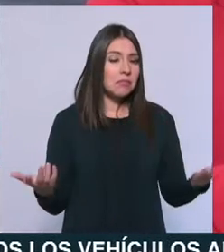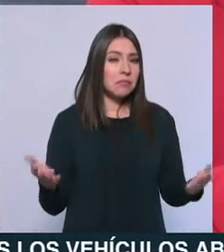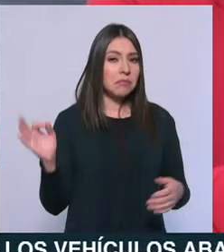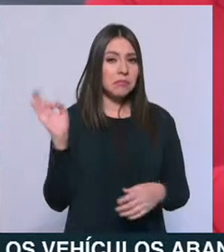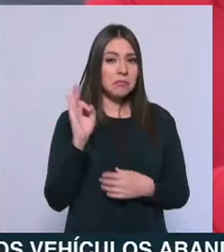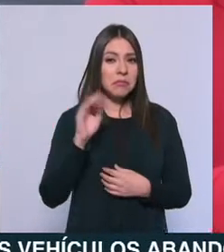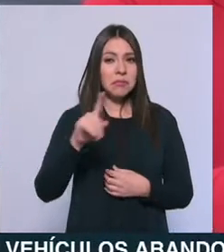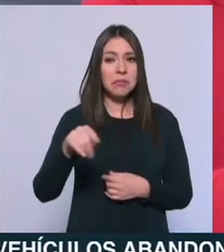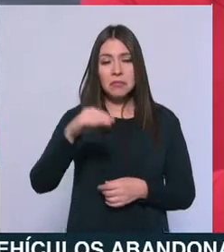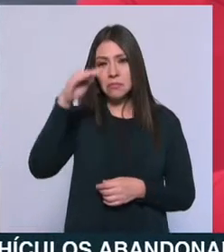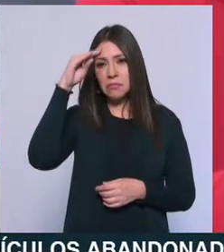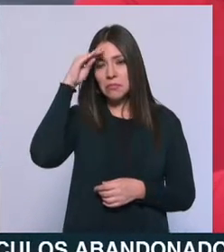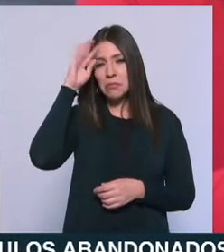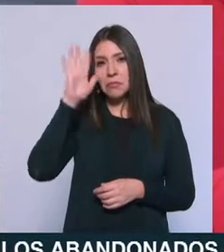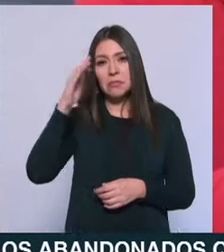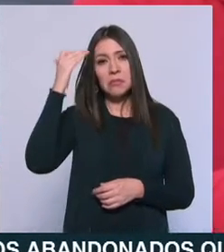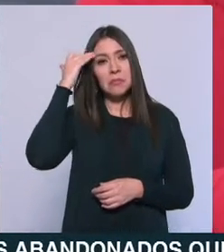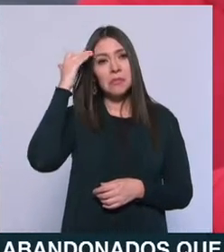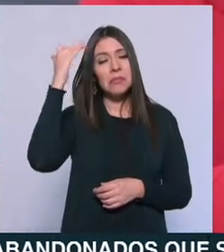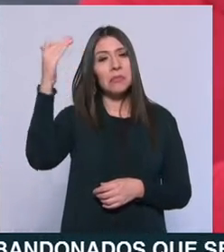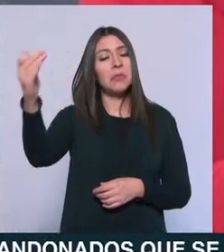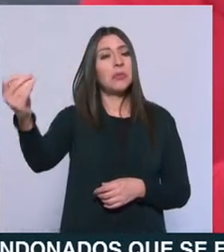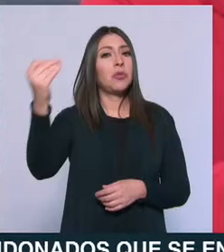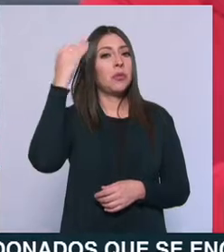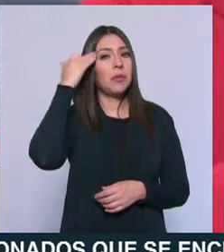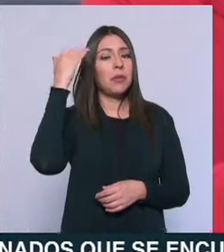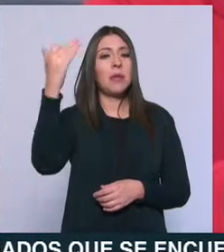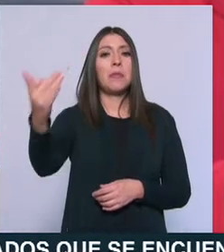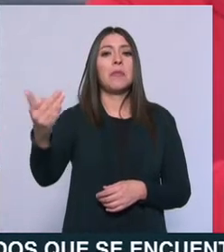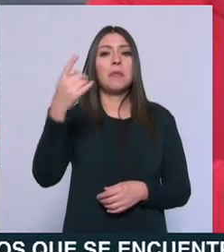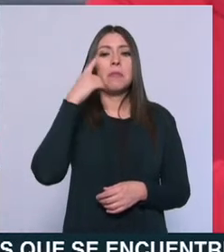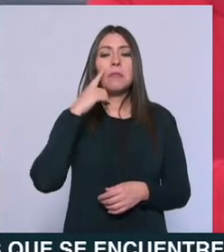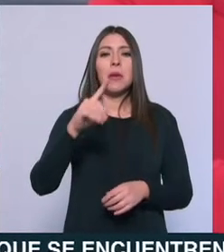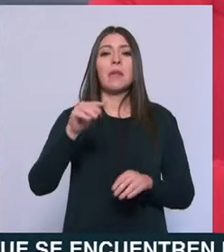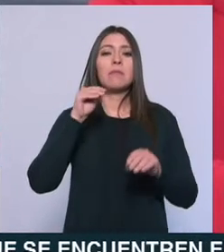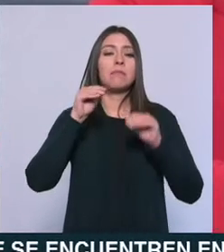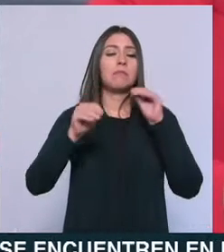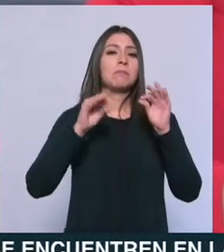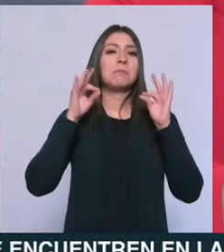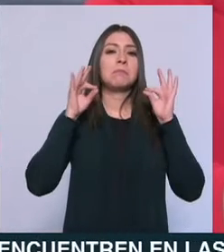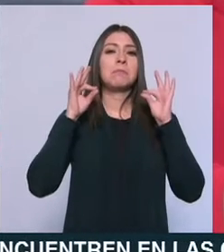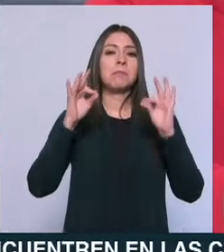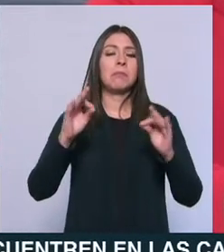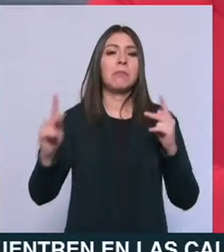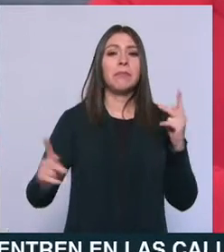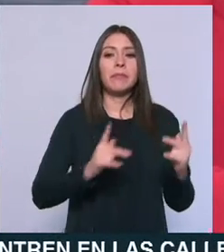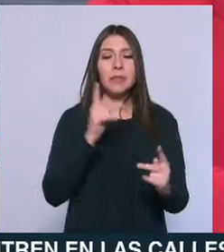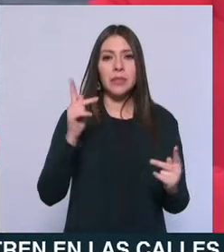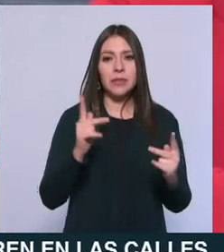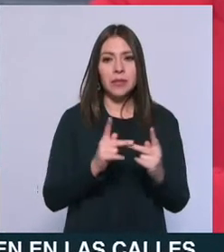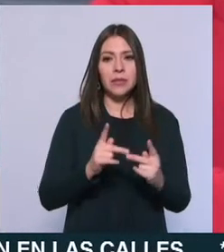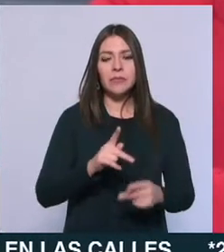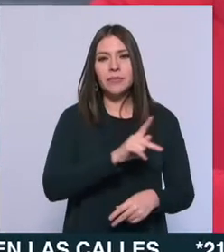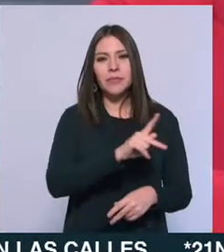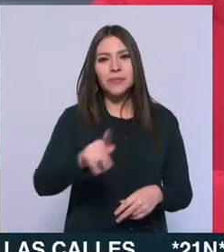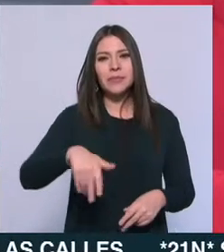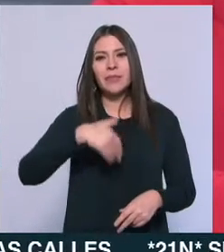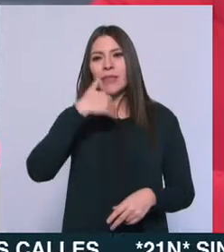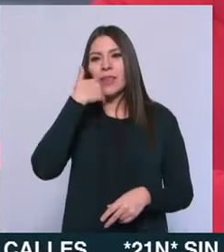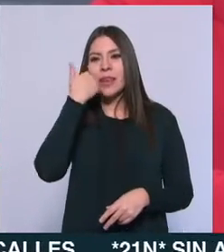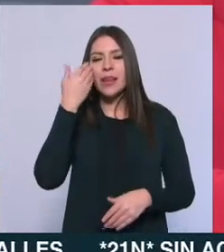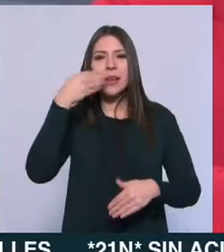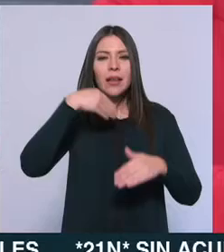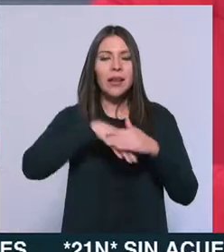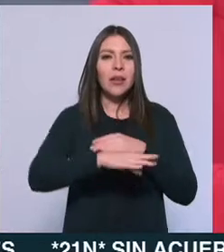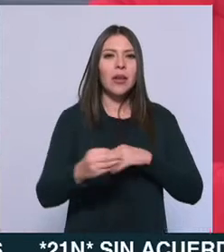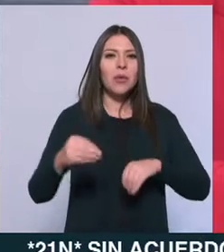complementando lo que pase, pues mucho tiempo en dejarlo perfecto, porque les recuerdo, aquí queremos poner el Salón de